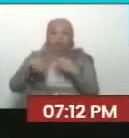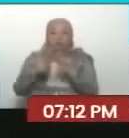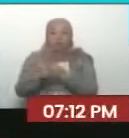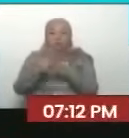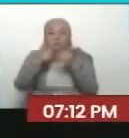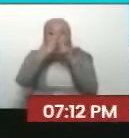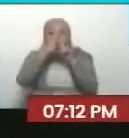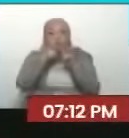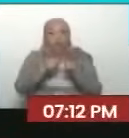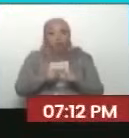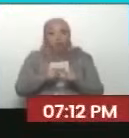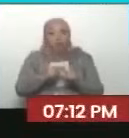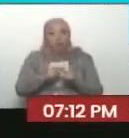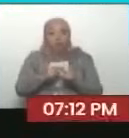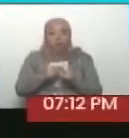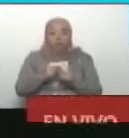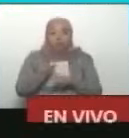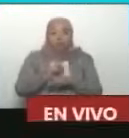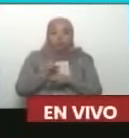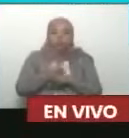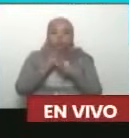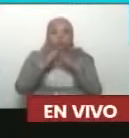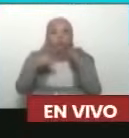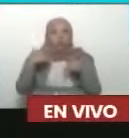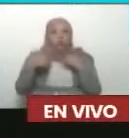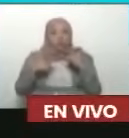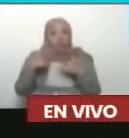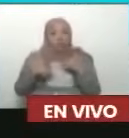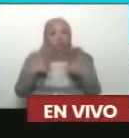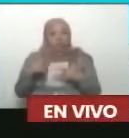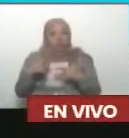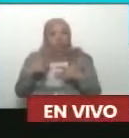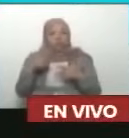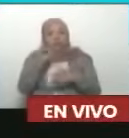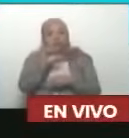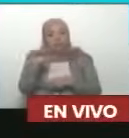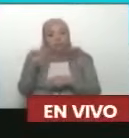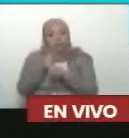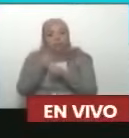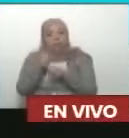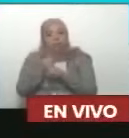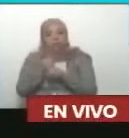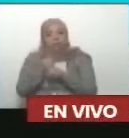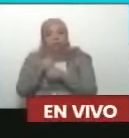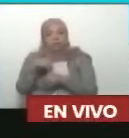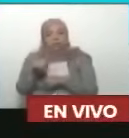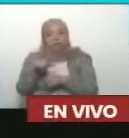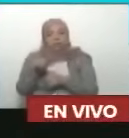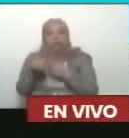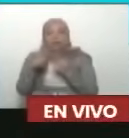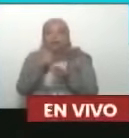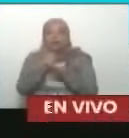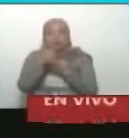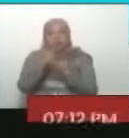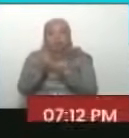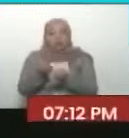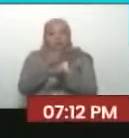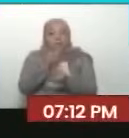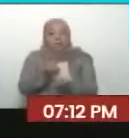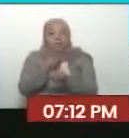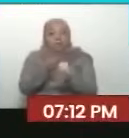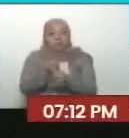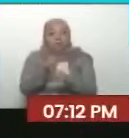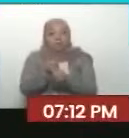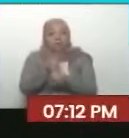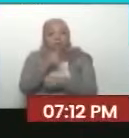Auditoría en caliente de todo lo que hacemos, el impacto de lo que hacemos, a quién le llega, el mensaje,